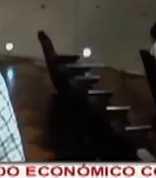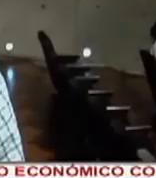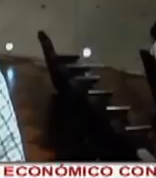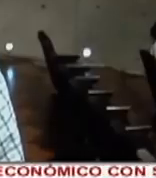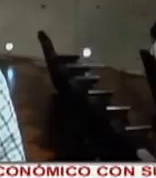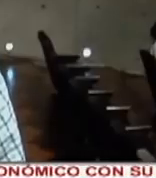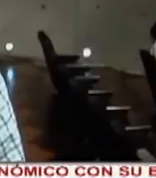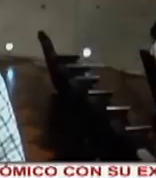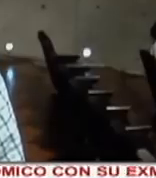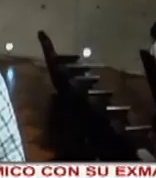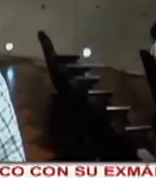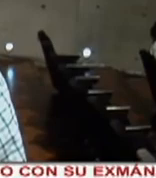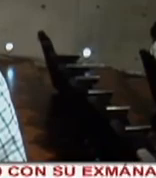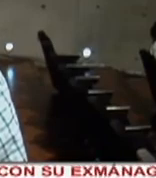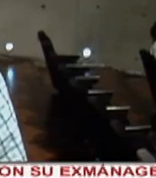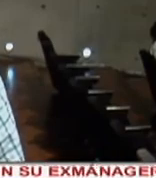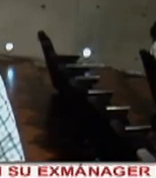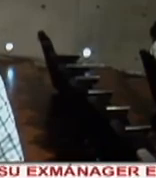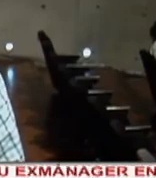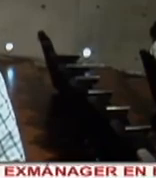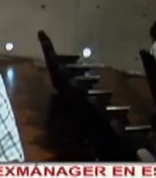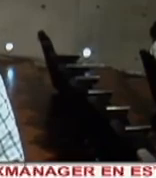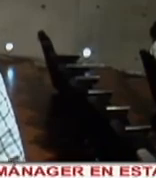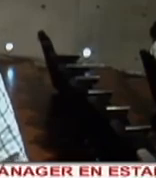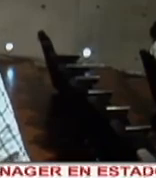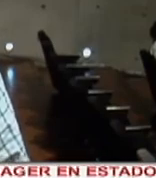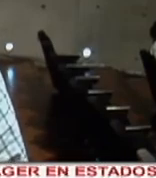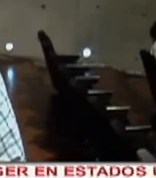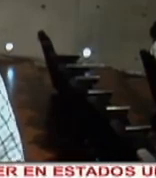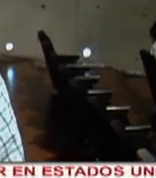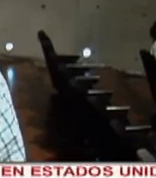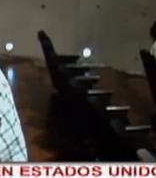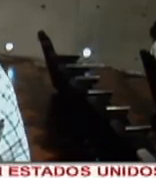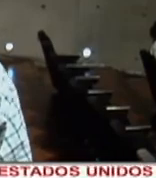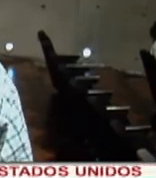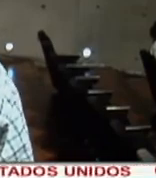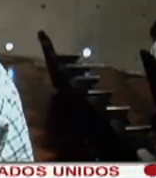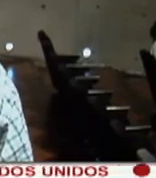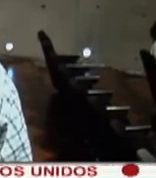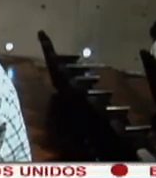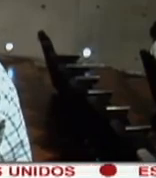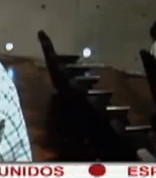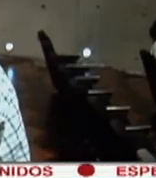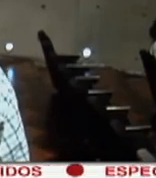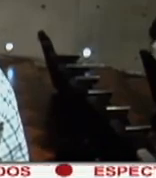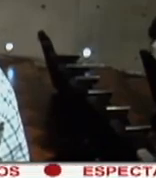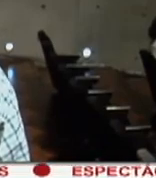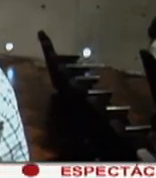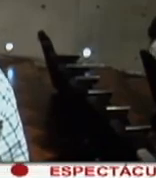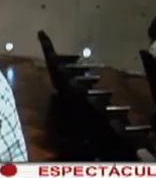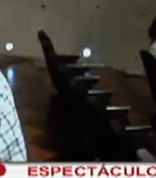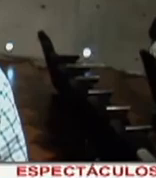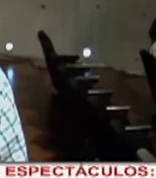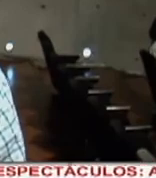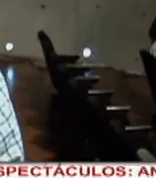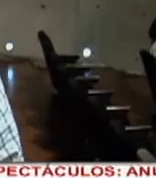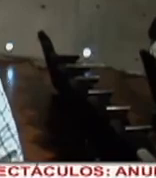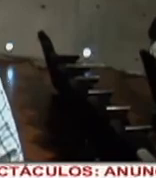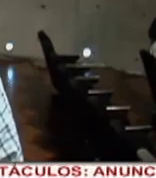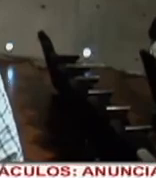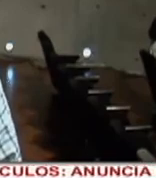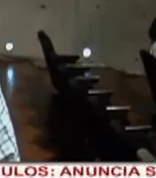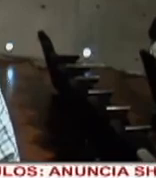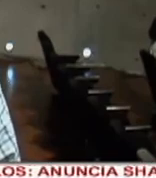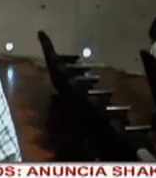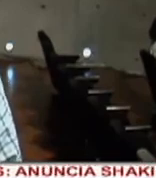A veces es la única opción que tienen ciertos sectores de fiesta, ¿no? Tienen ciertos sectores de poder escuchar